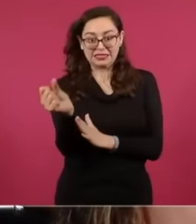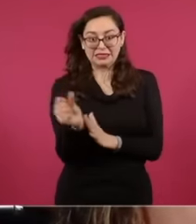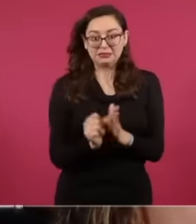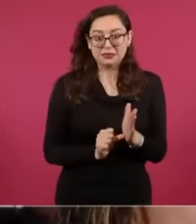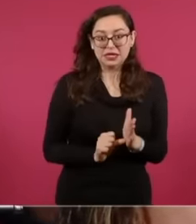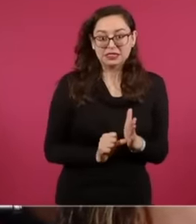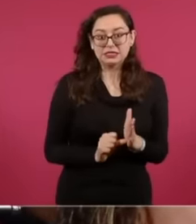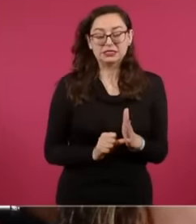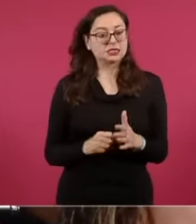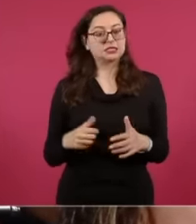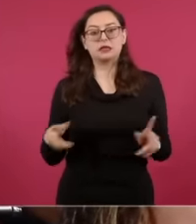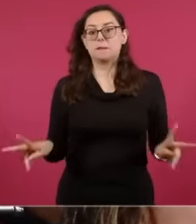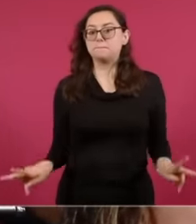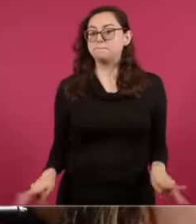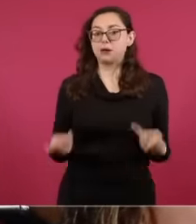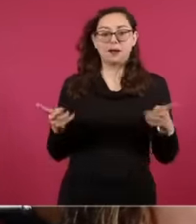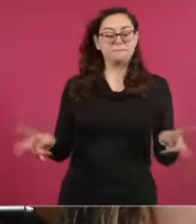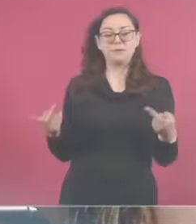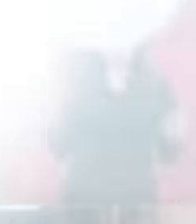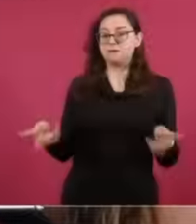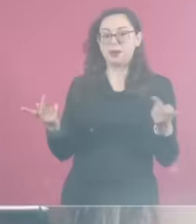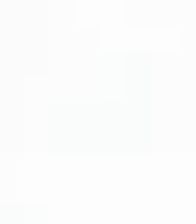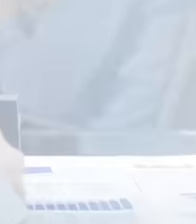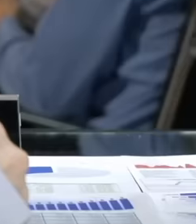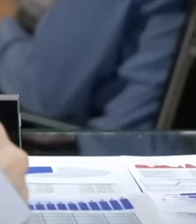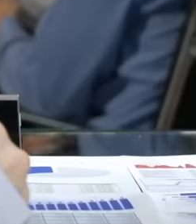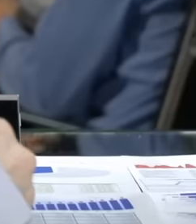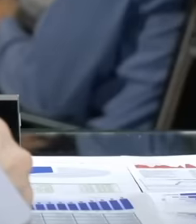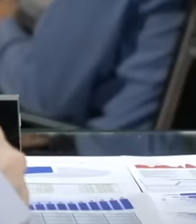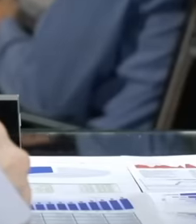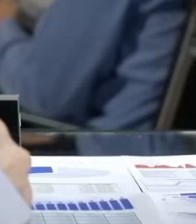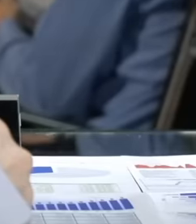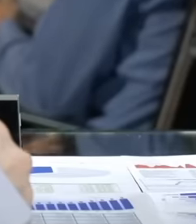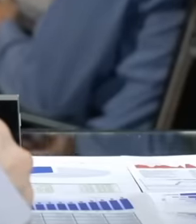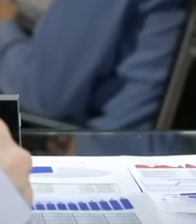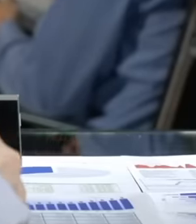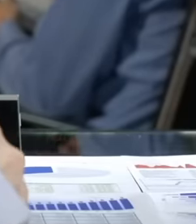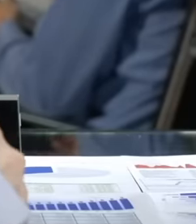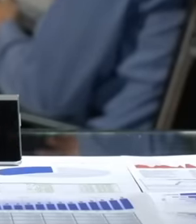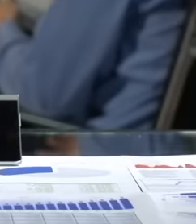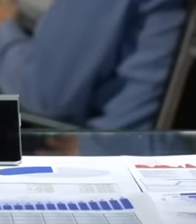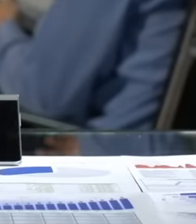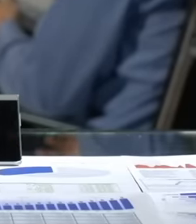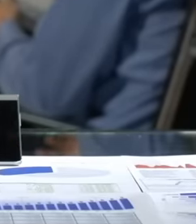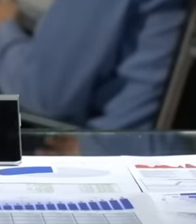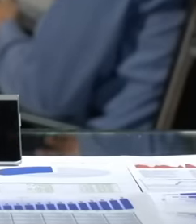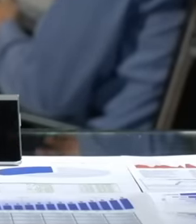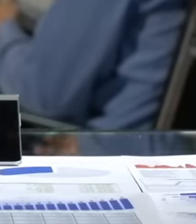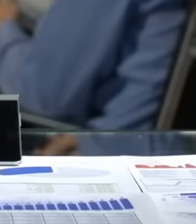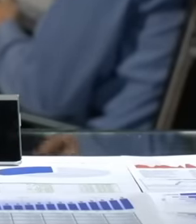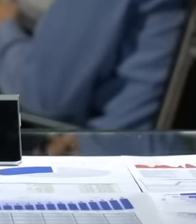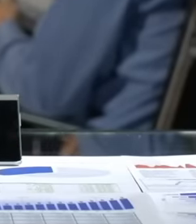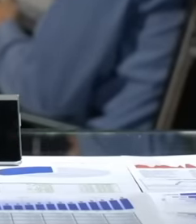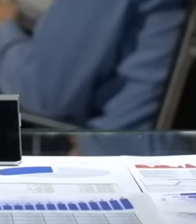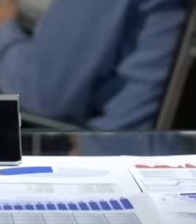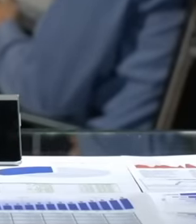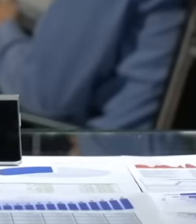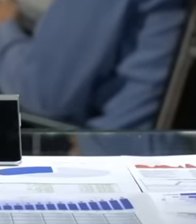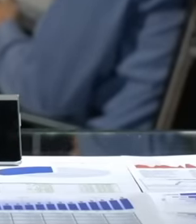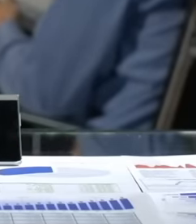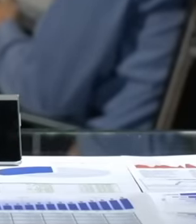en cualquier otro trimestre. También están revelando que Nancy Pelosi vendió acciones